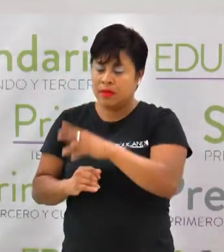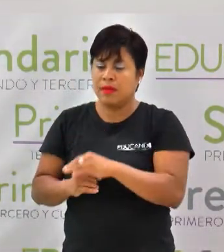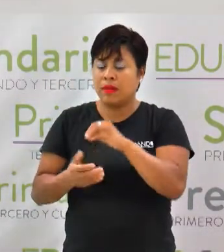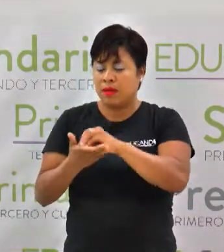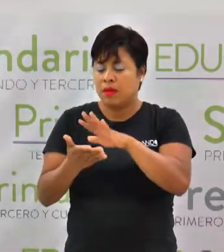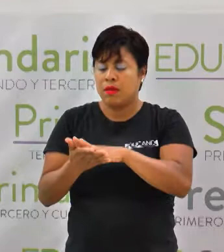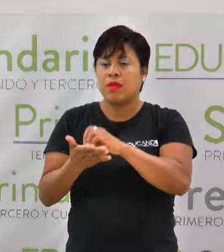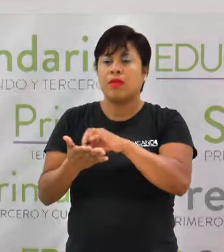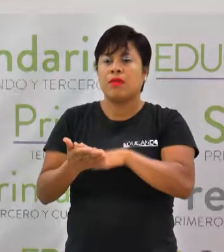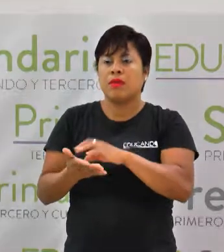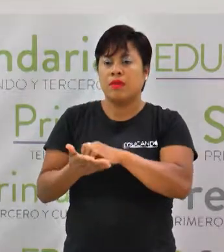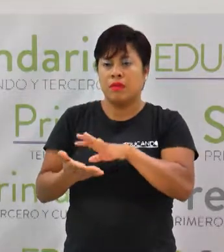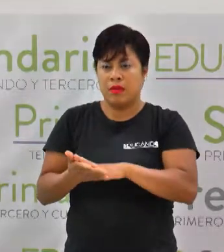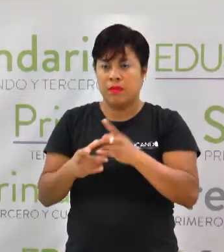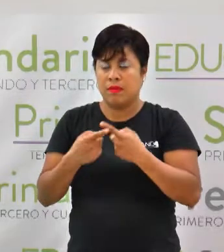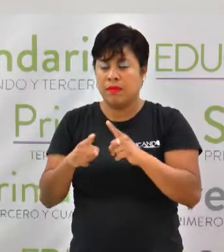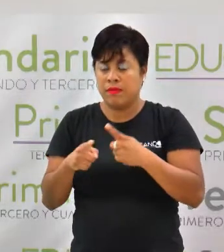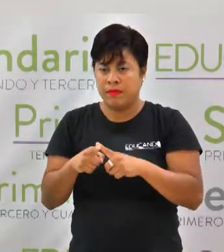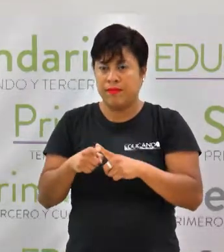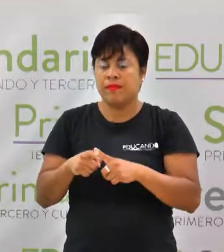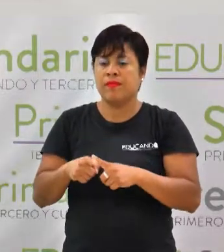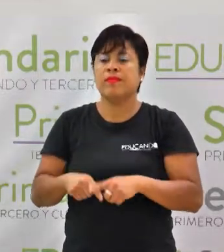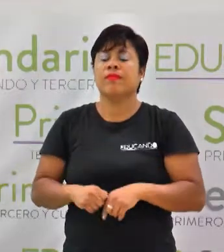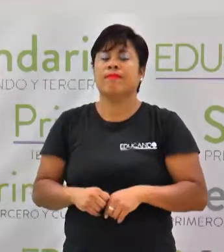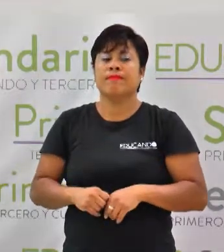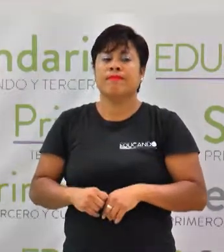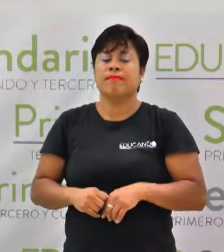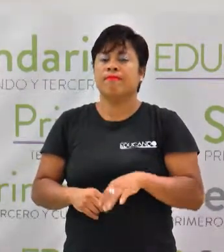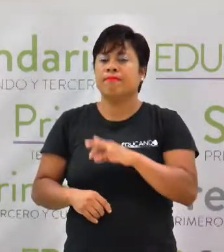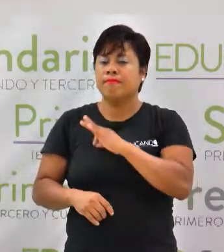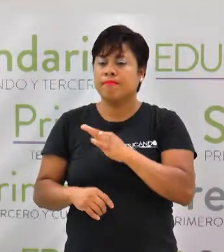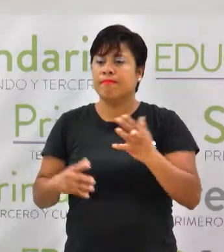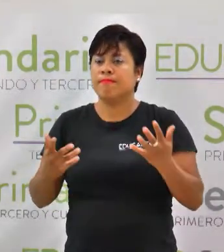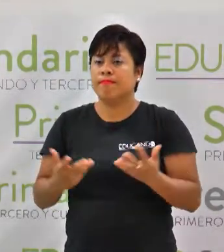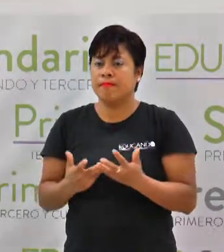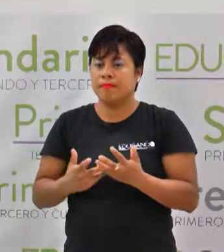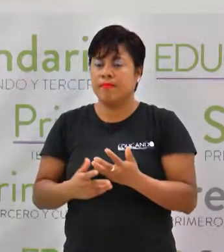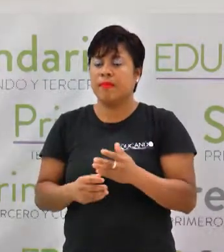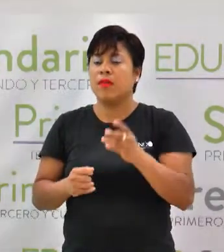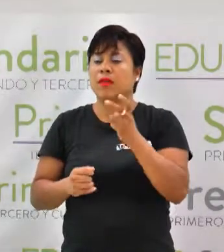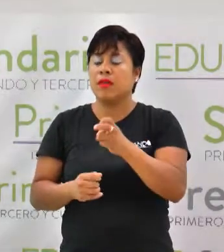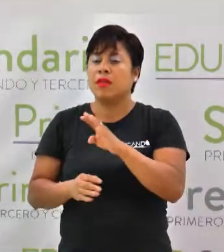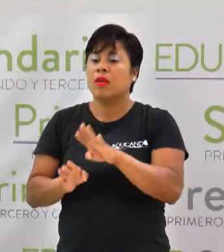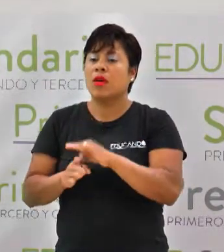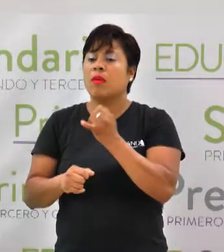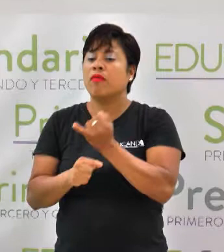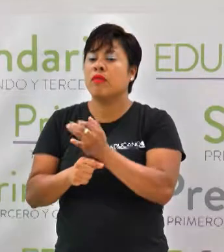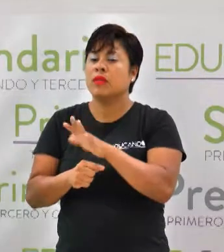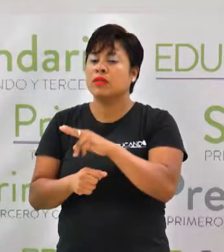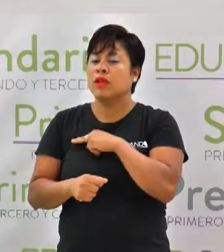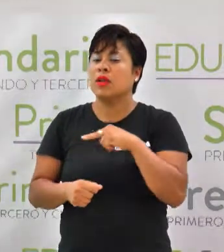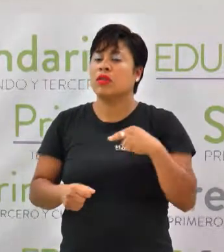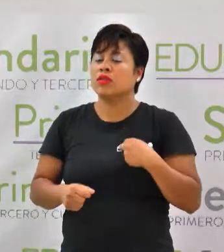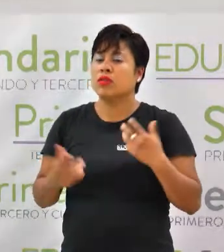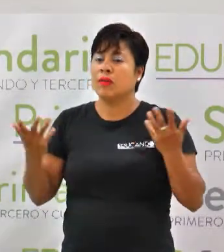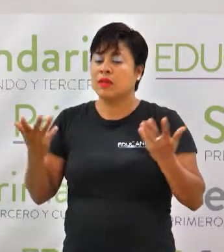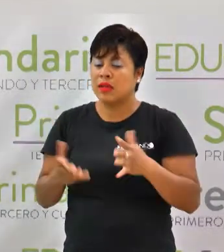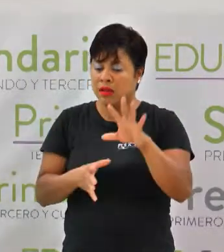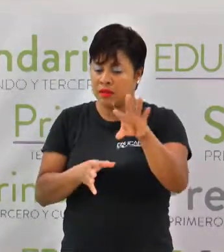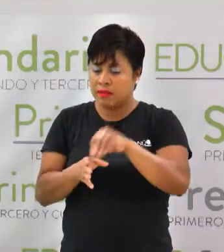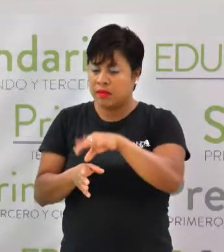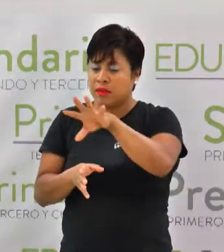a ir anotando en cada hoja, porque cada hoja va a formar parte de la información que vamos a